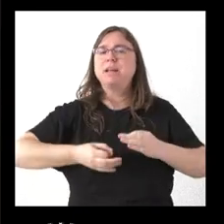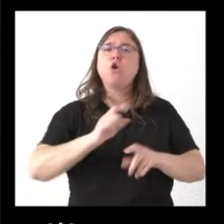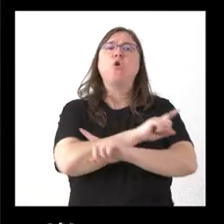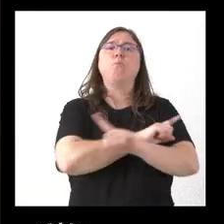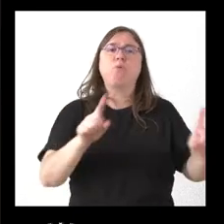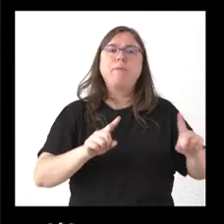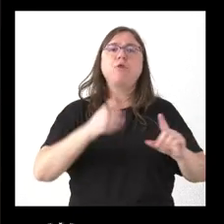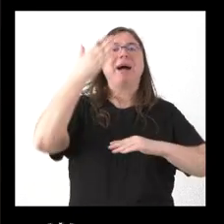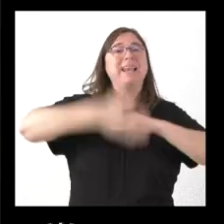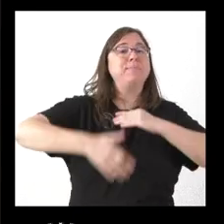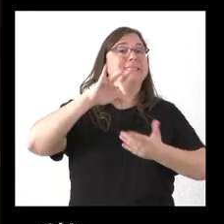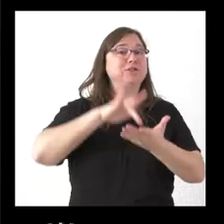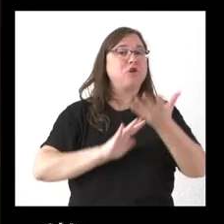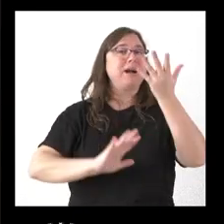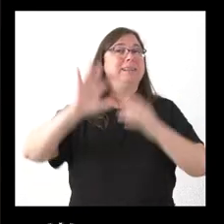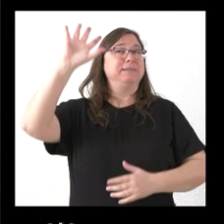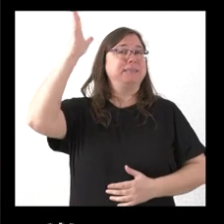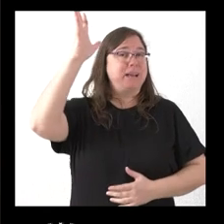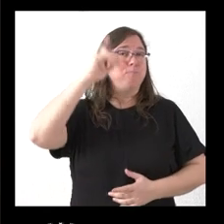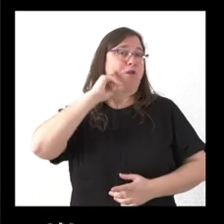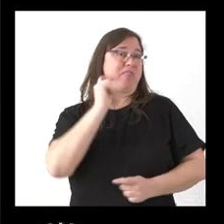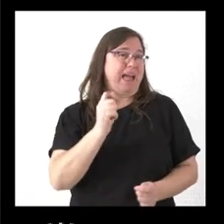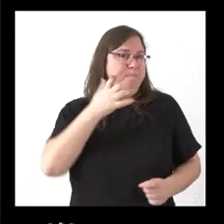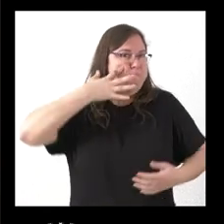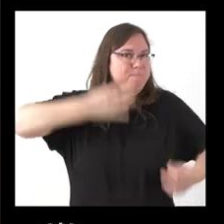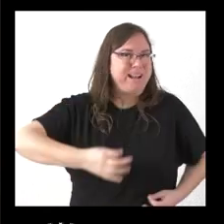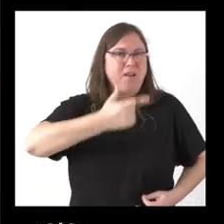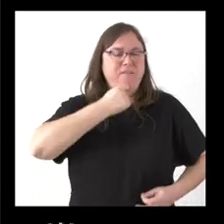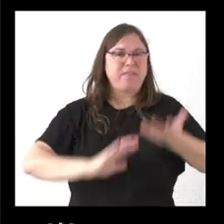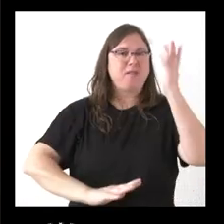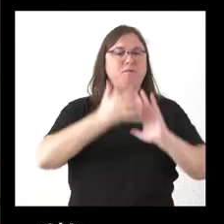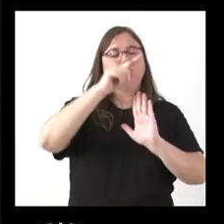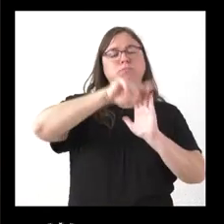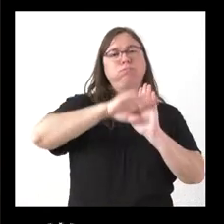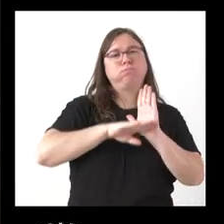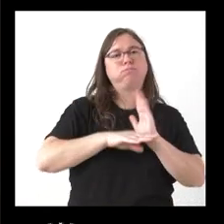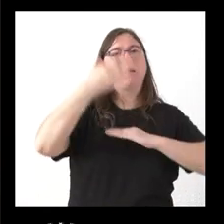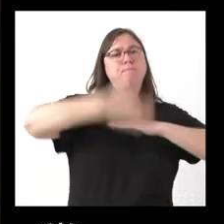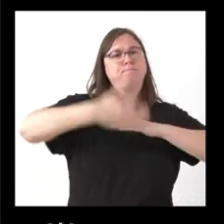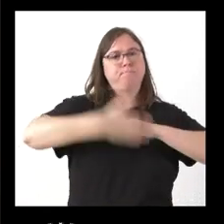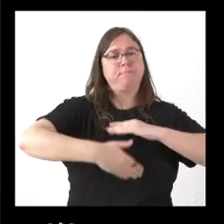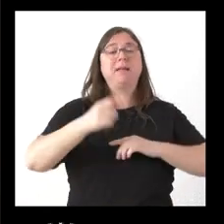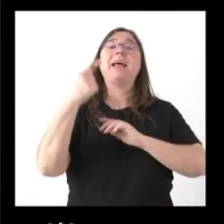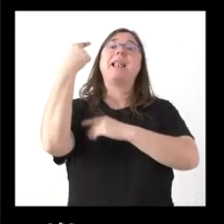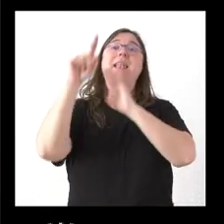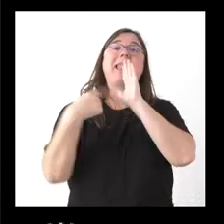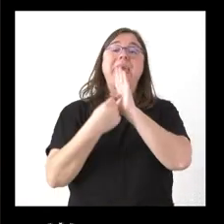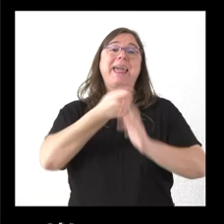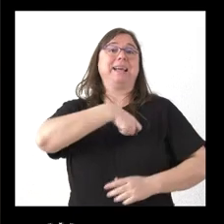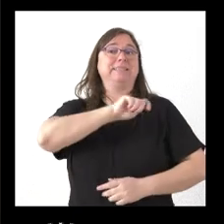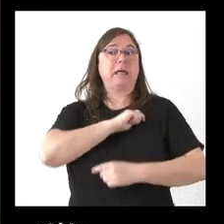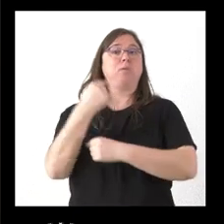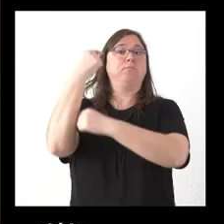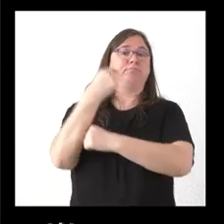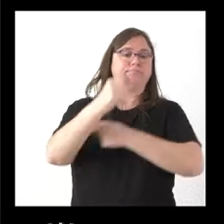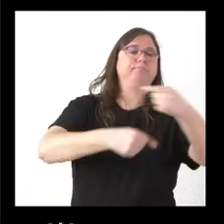ante situaciones de alto riesgo meteorológico previstas por la agencia Estatal de meteorología tal como prevé el real decreto ley del estado el artículo